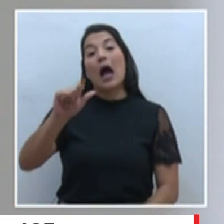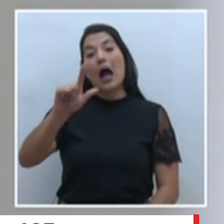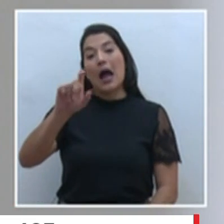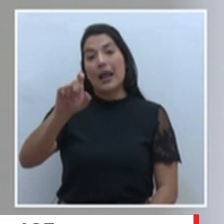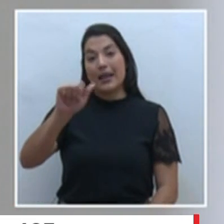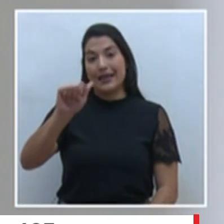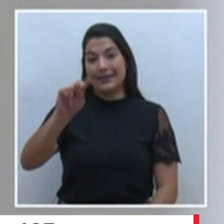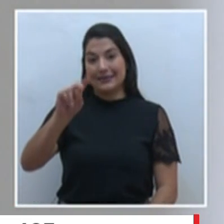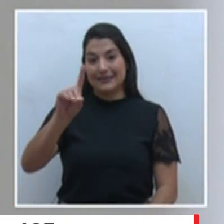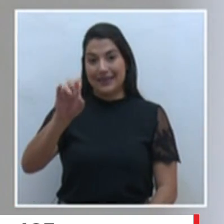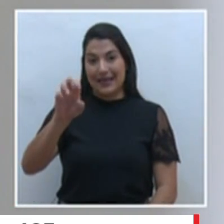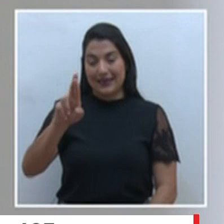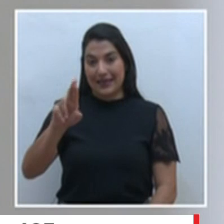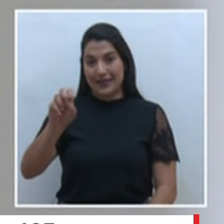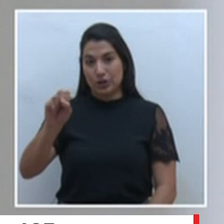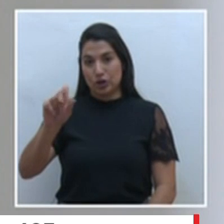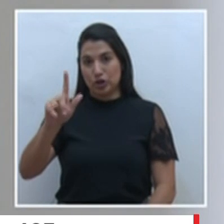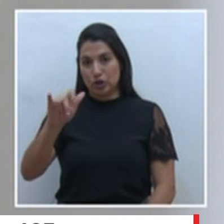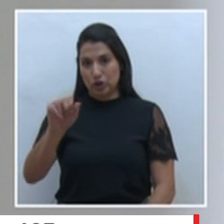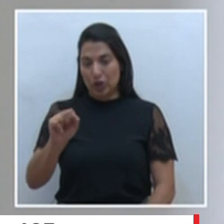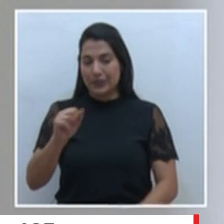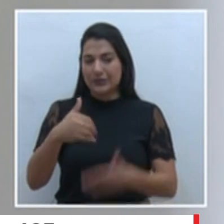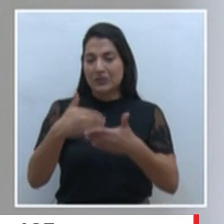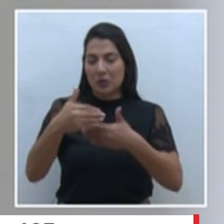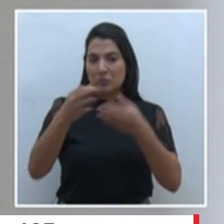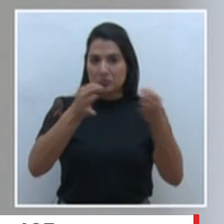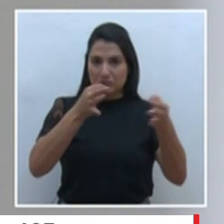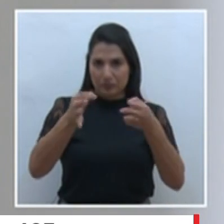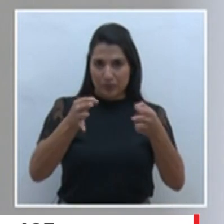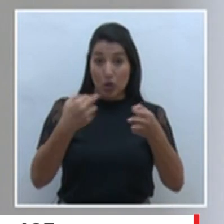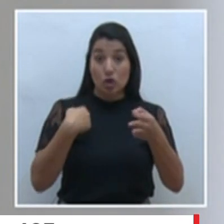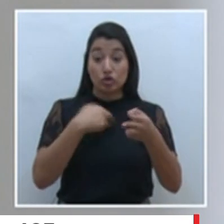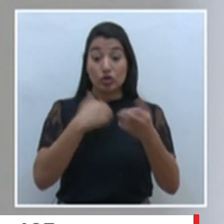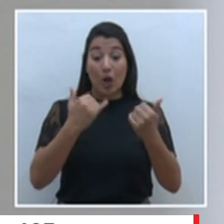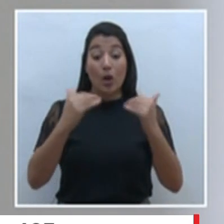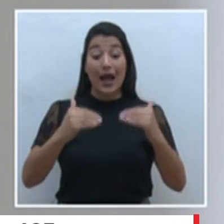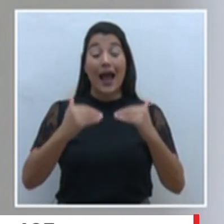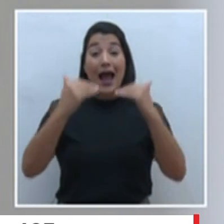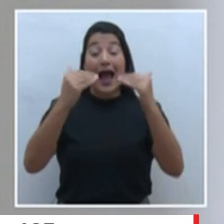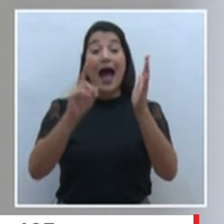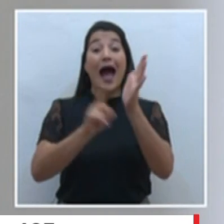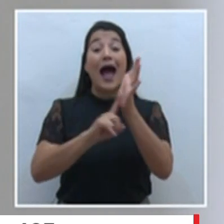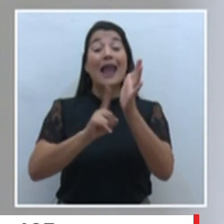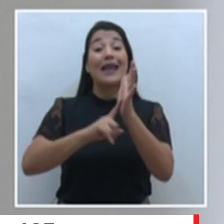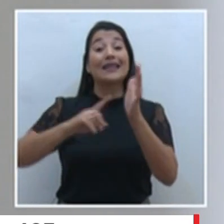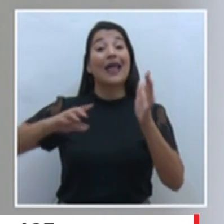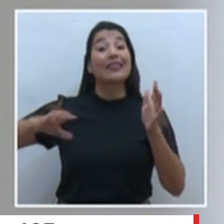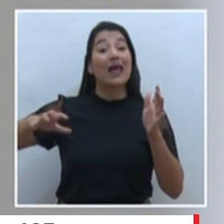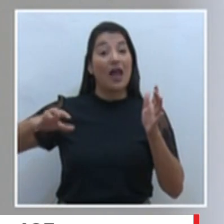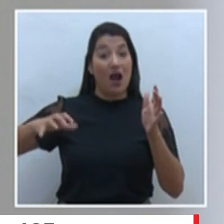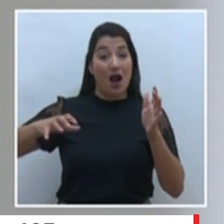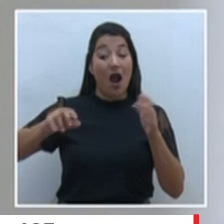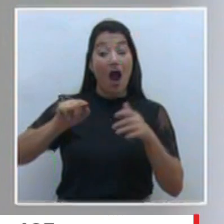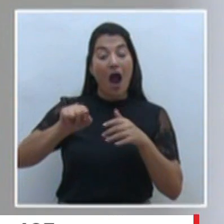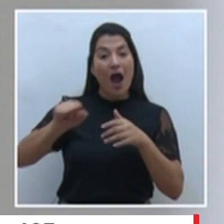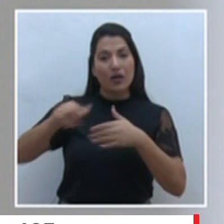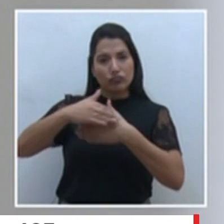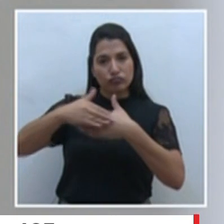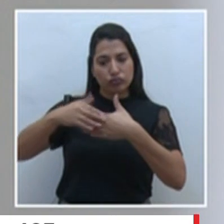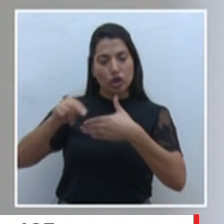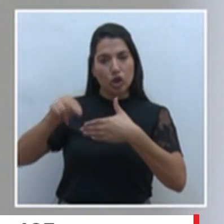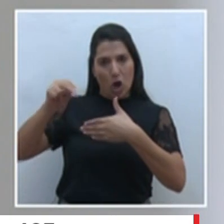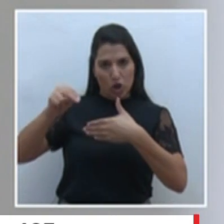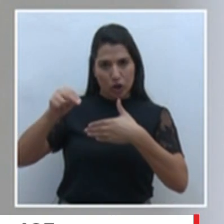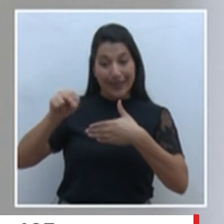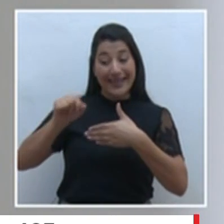a indicar por qué vamos a elevar el nivel de alerta a un nivel de alerta naranja en esos distritos y vamos a tomar